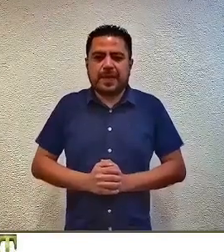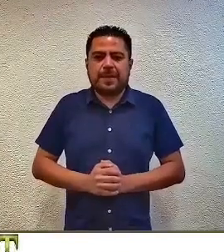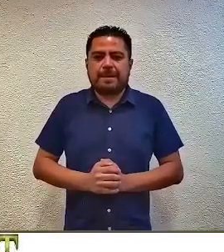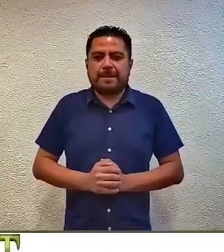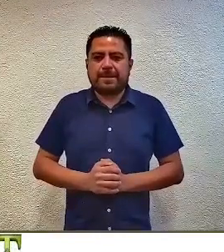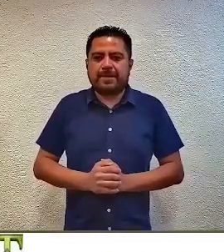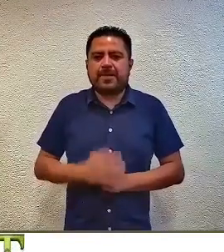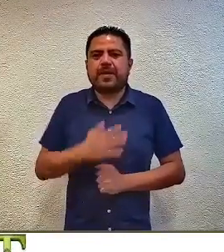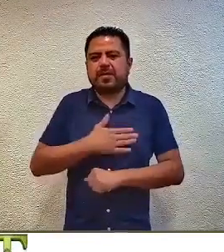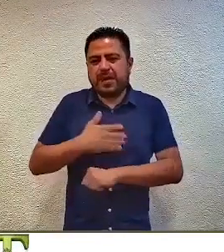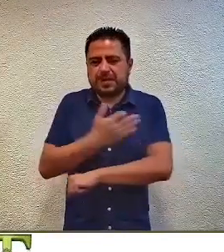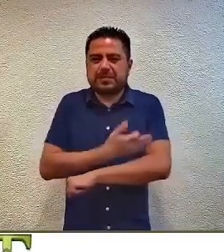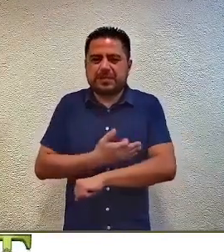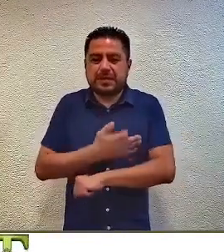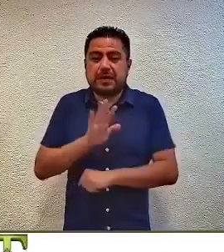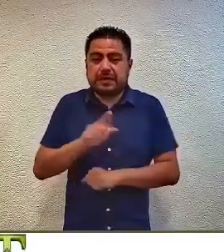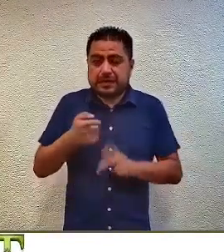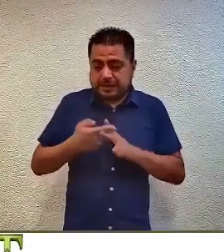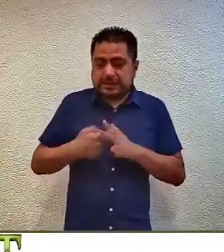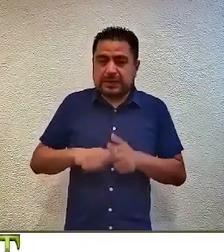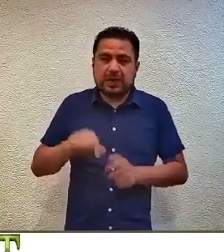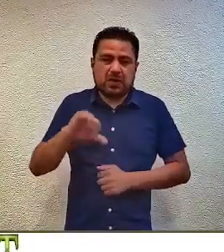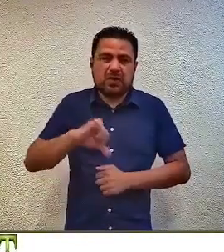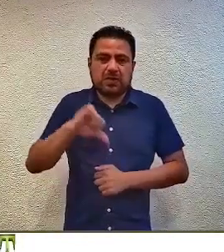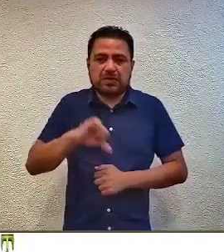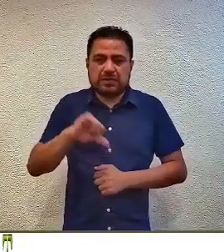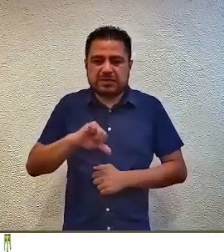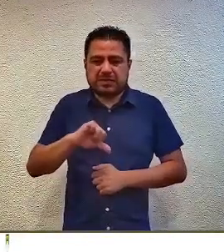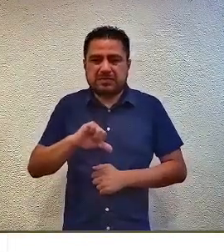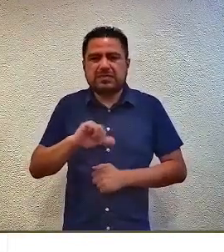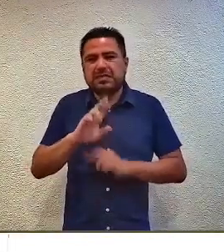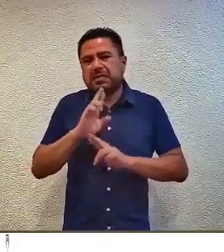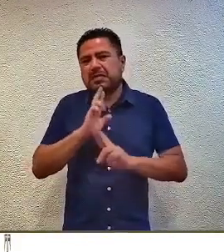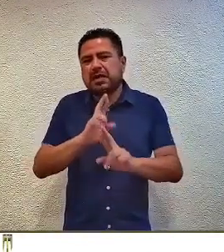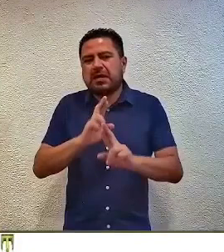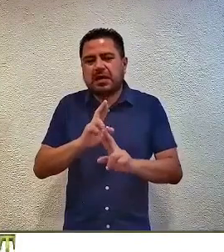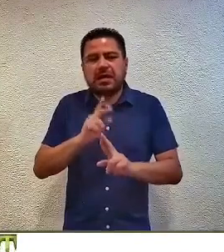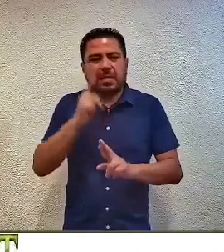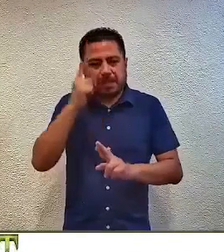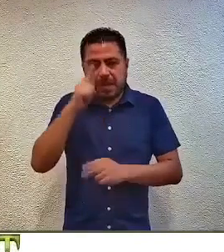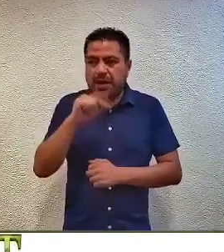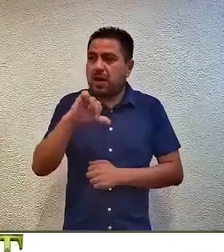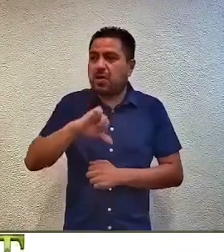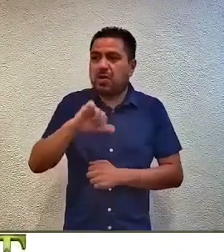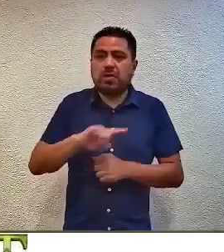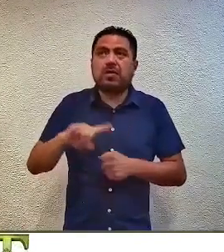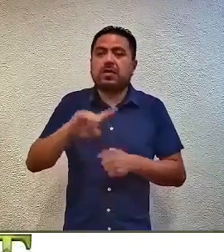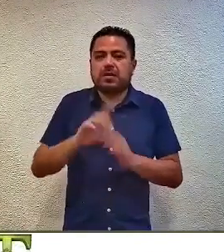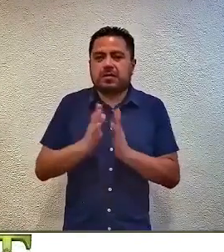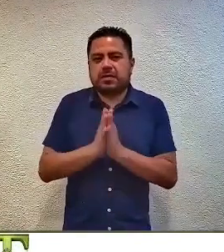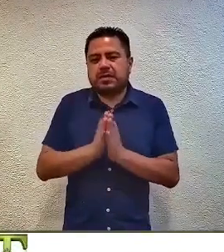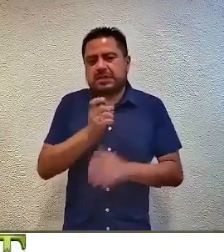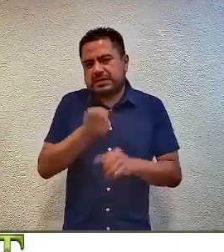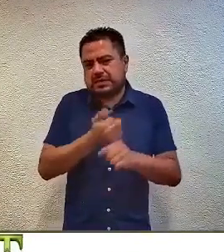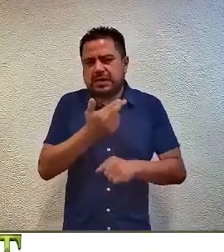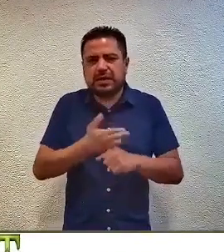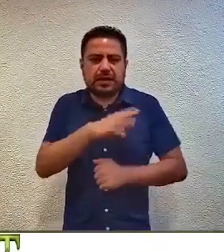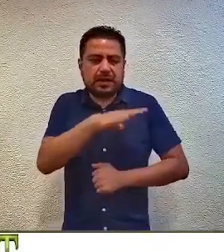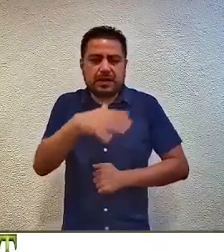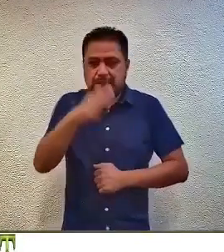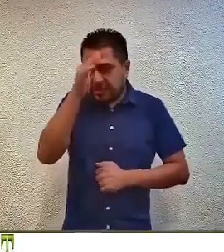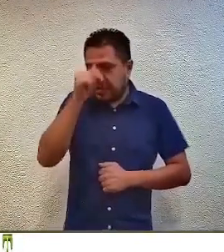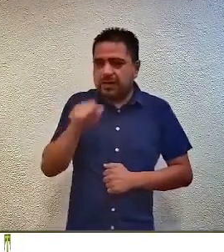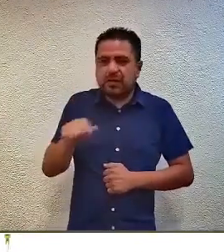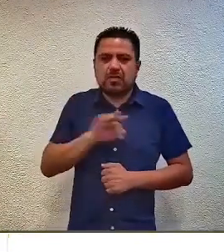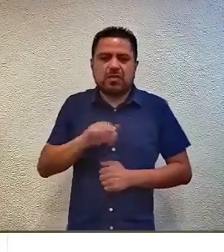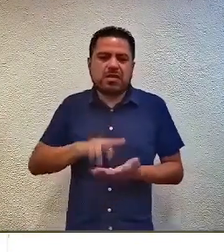Buenas tardes. A efecto de iniciar la sesión de resolución convocada para esta fecha, solicito al secretario general de Acuerdos proceda